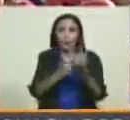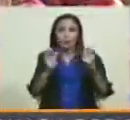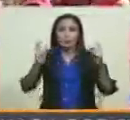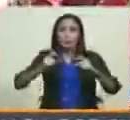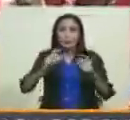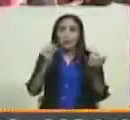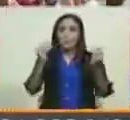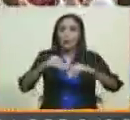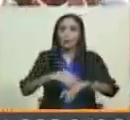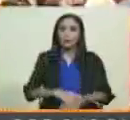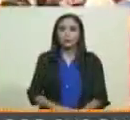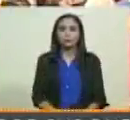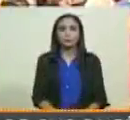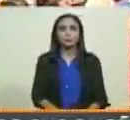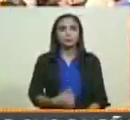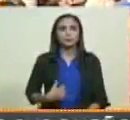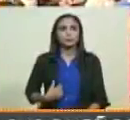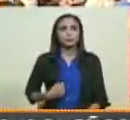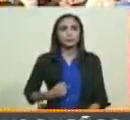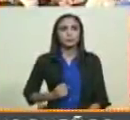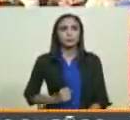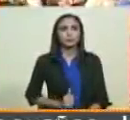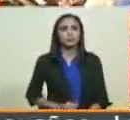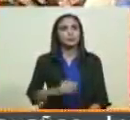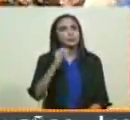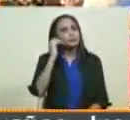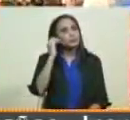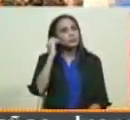Necesitamos una nueva economía,